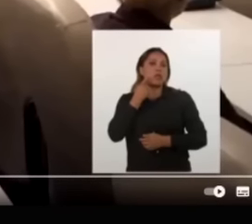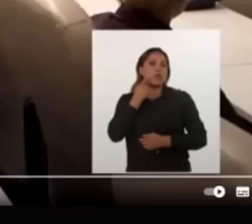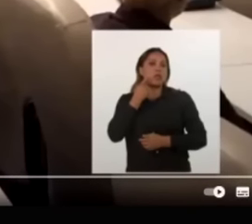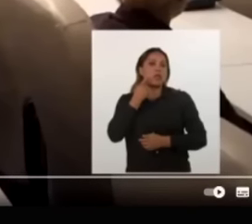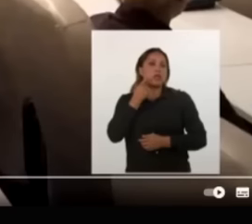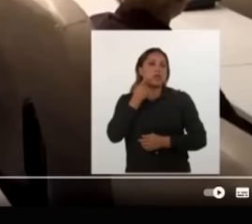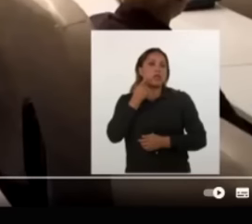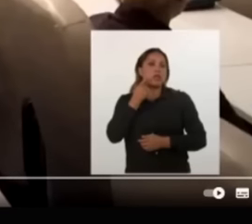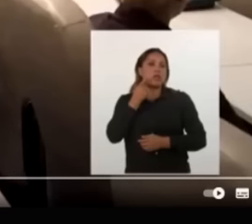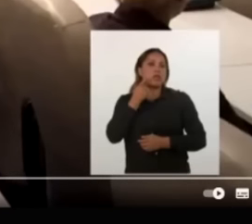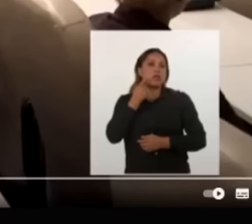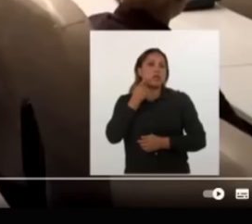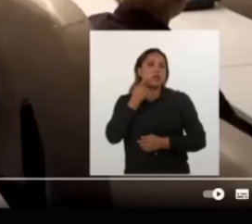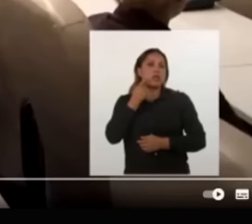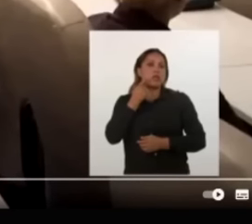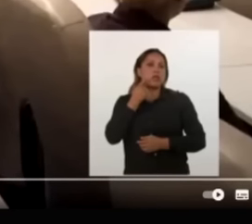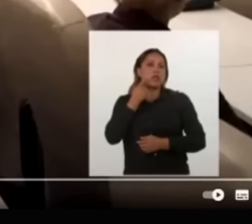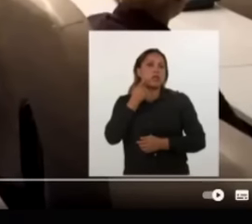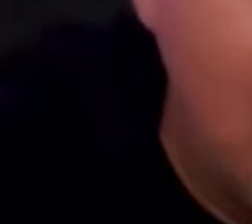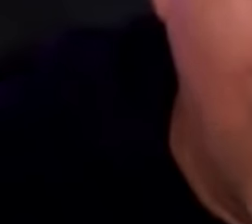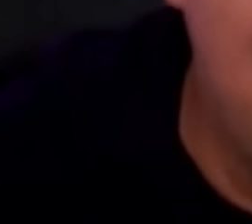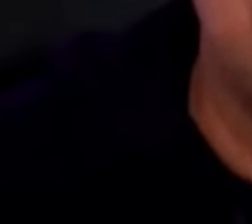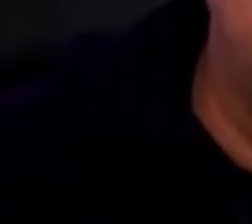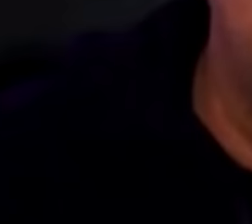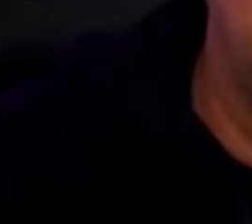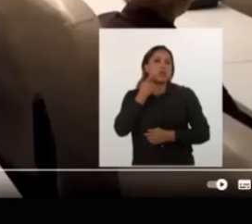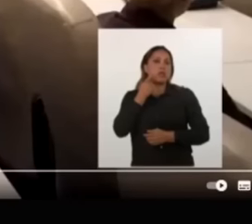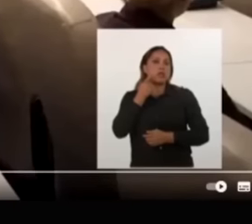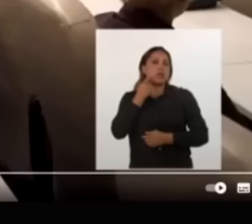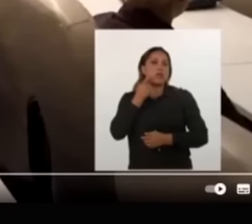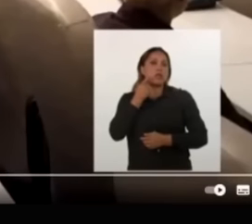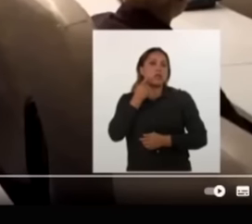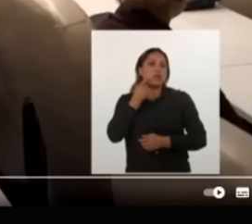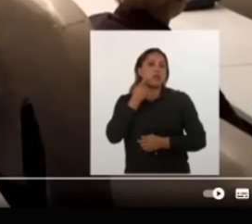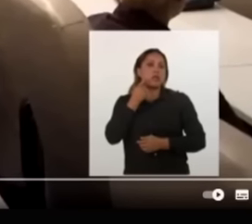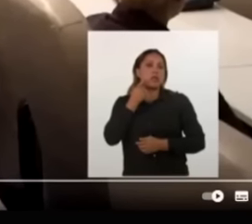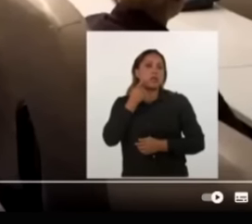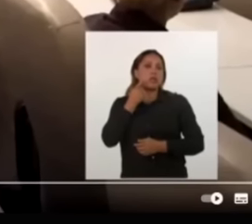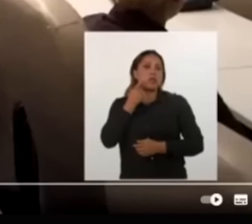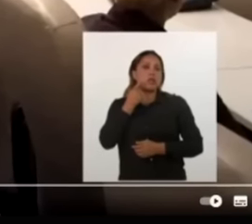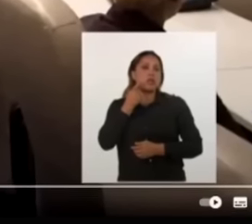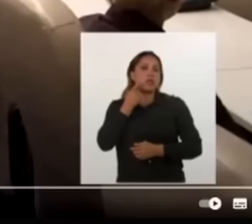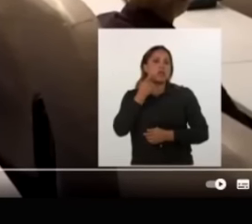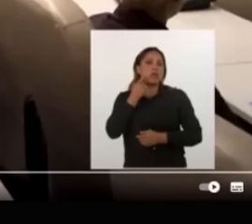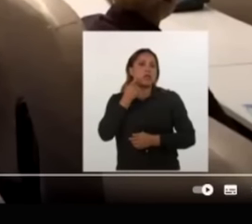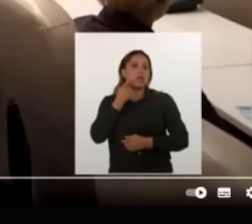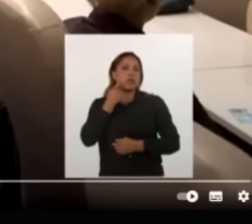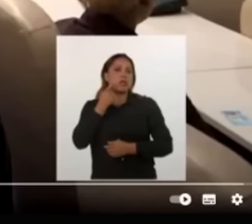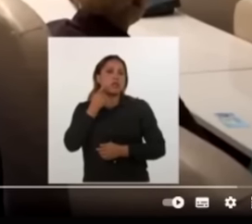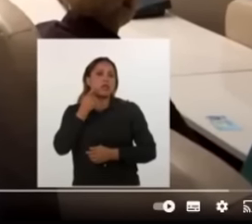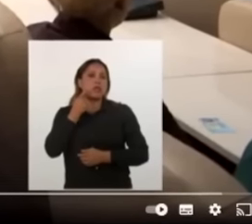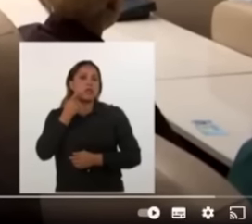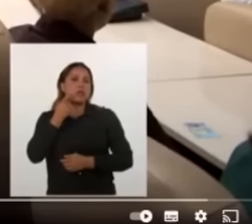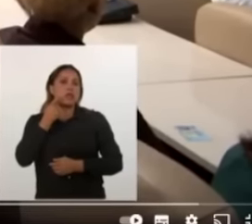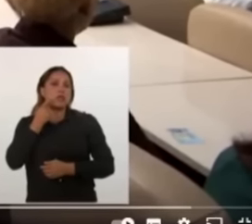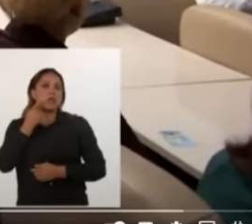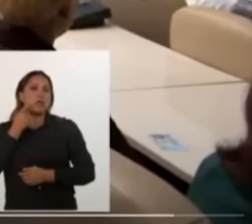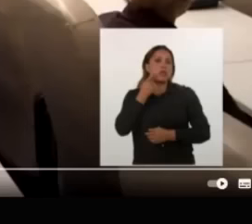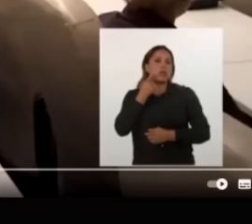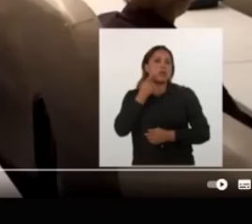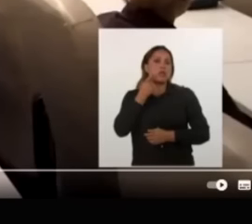que estamos en este en esta crisis por culpa de ellos y no es así ustedes la visión que tienen es errónea los culpables son los